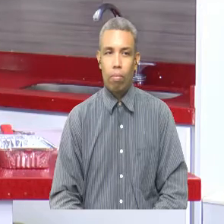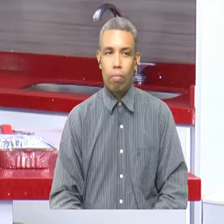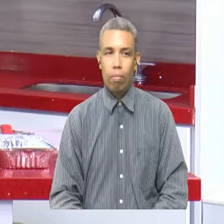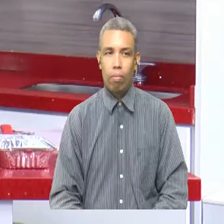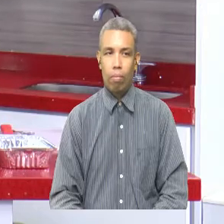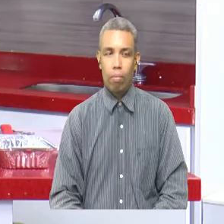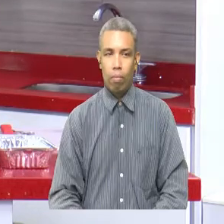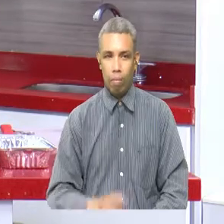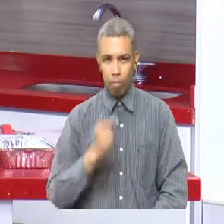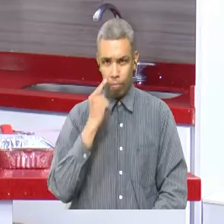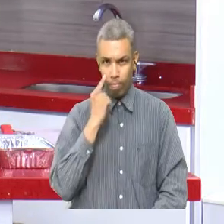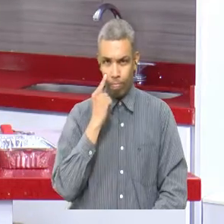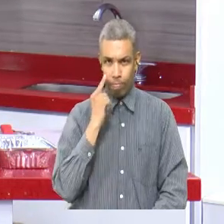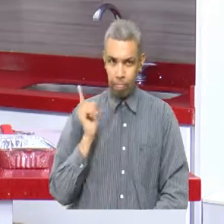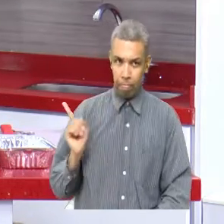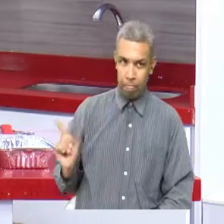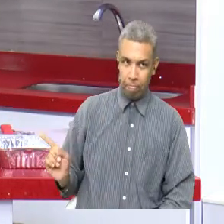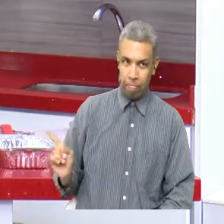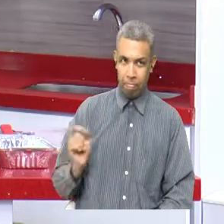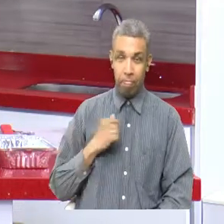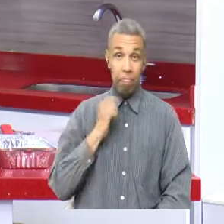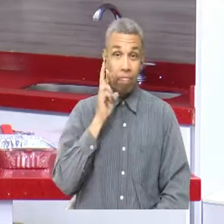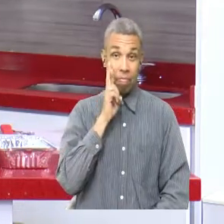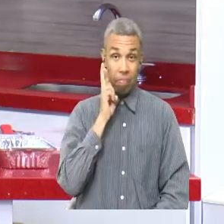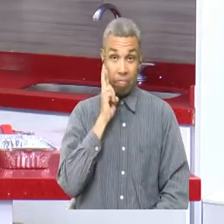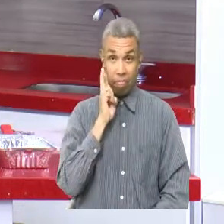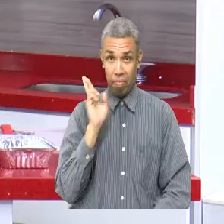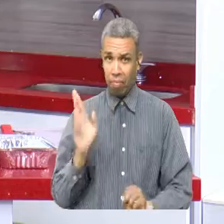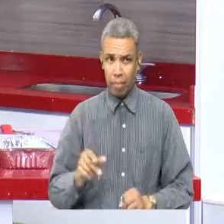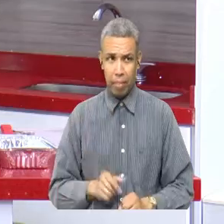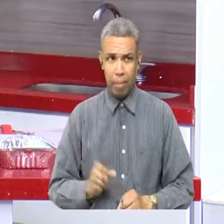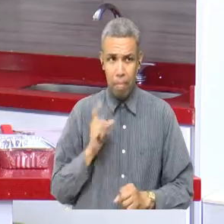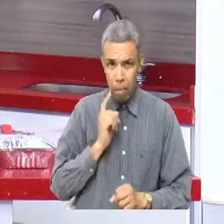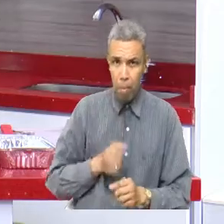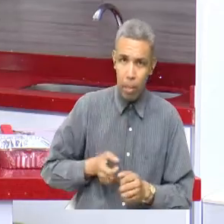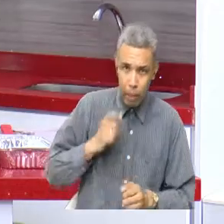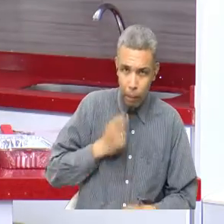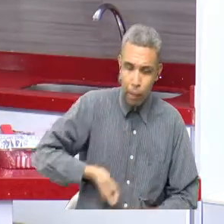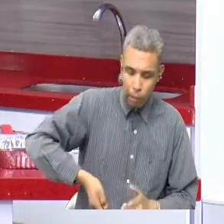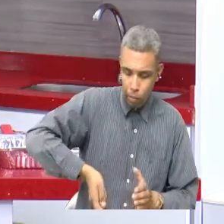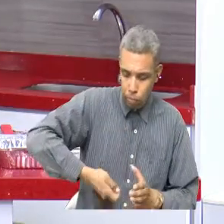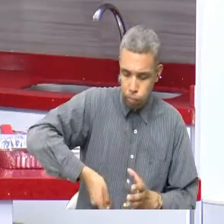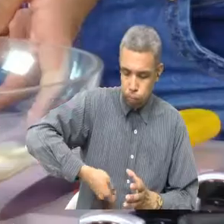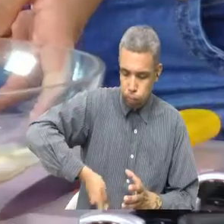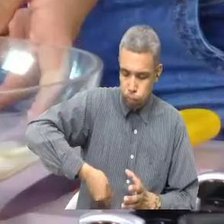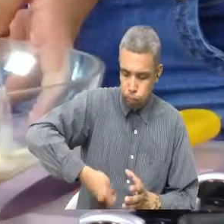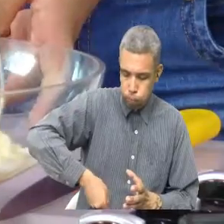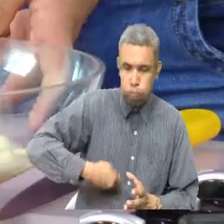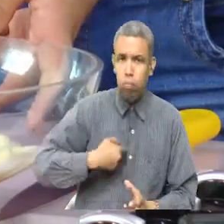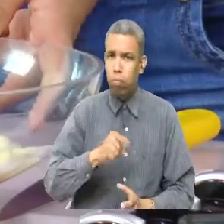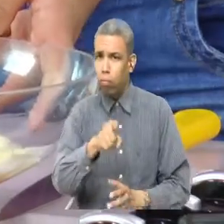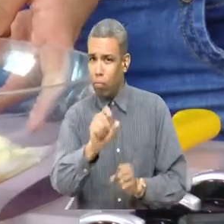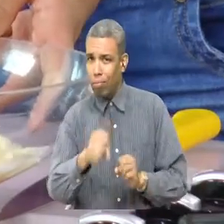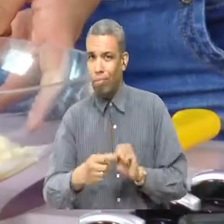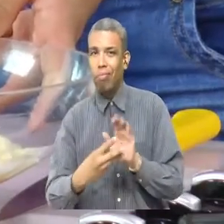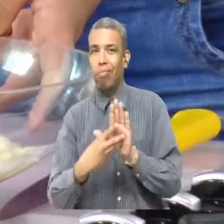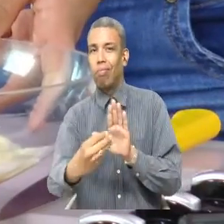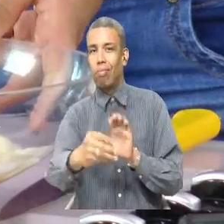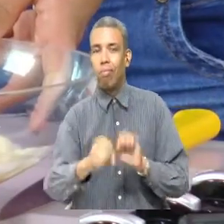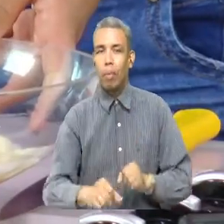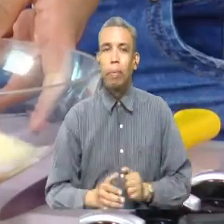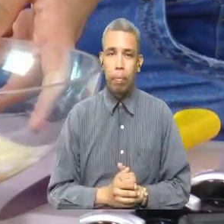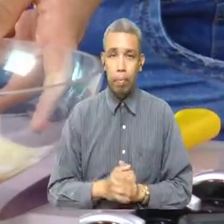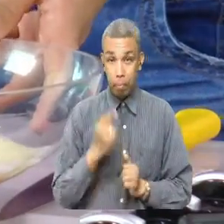Roshi acá está preparando el postre. Sí, ustedes sí. En sus casas lo pueden hacer. La mezcla de la crema de leche y la leche